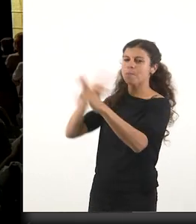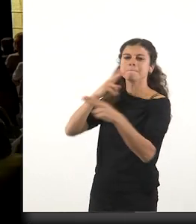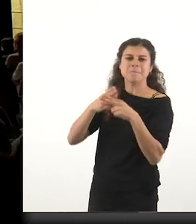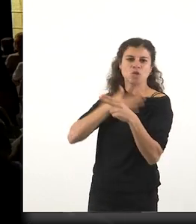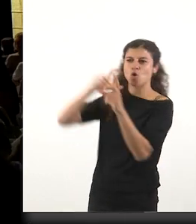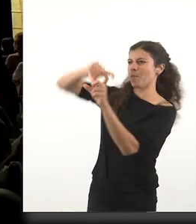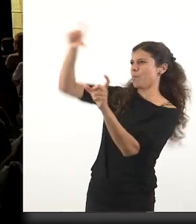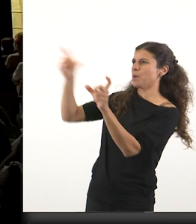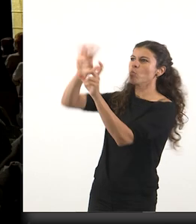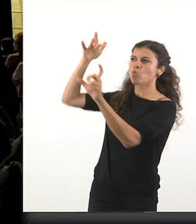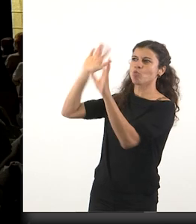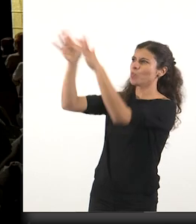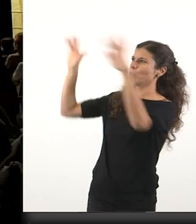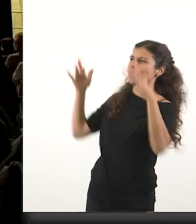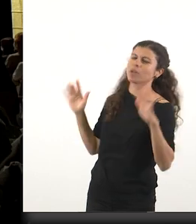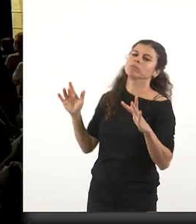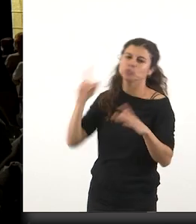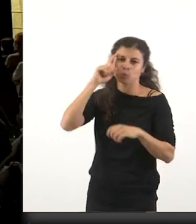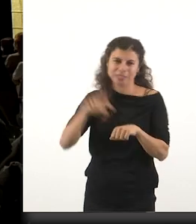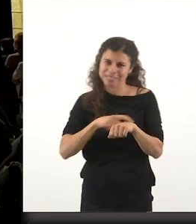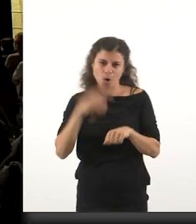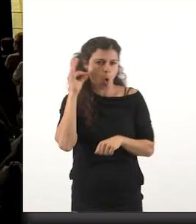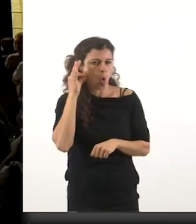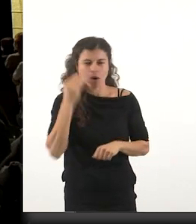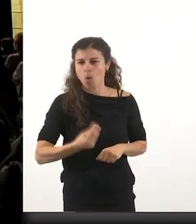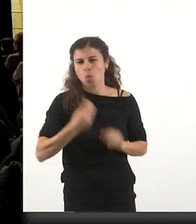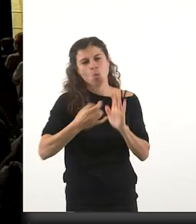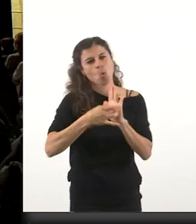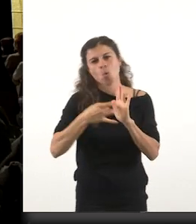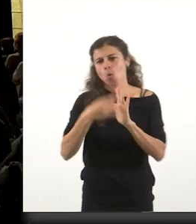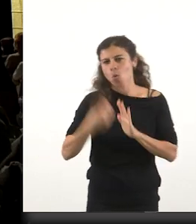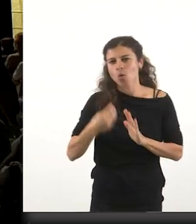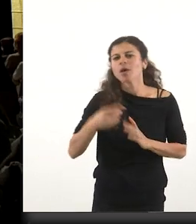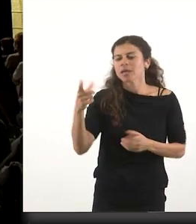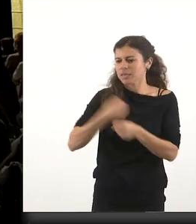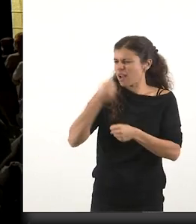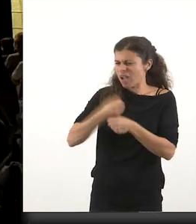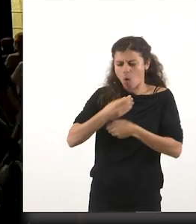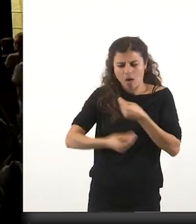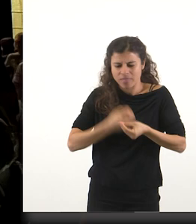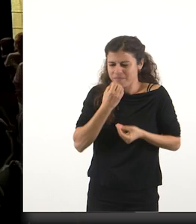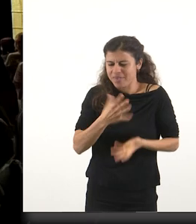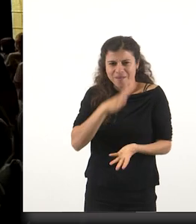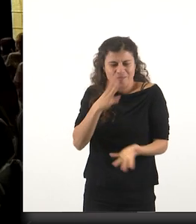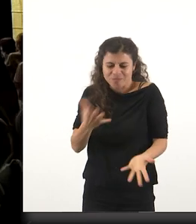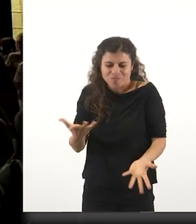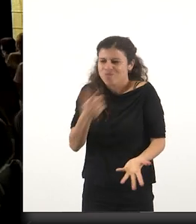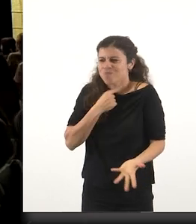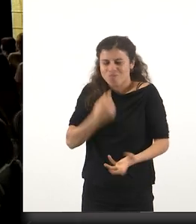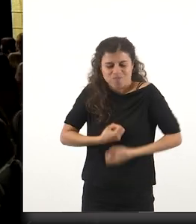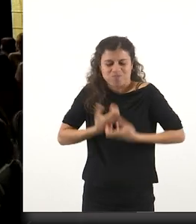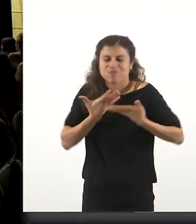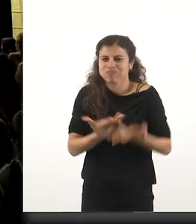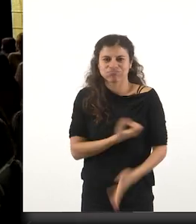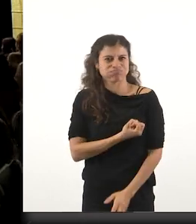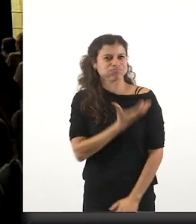en purpurina. Qué pedazo psicóloga la Mari Carmen, coño, de verdad. Es como te gusta tu trabajo, que lo haces bien porque te sale del alma, tío. Qué mujer